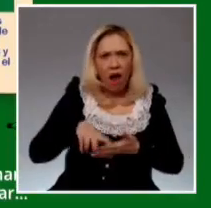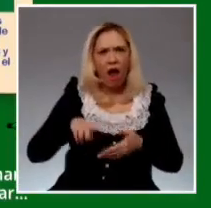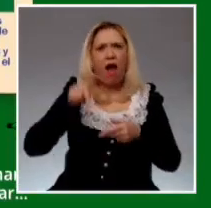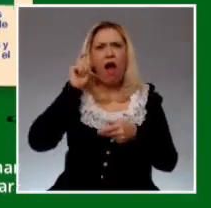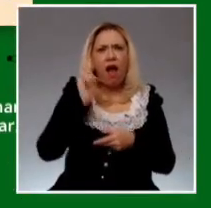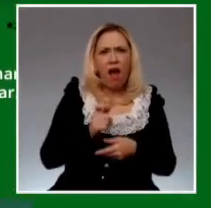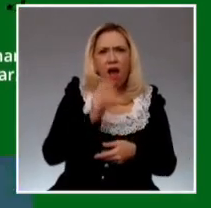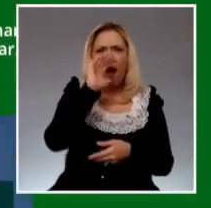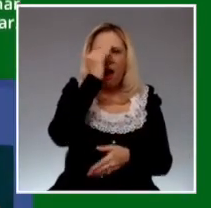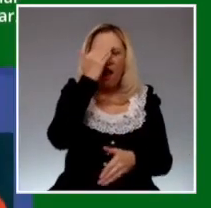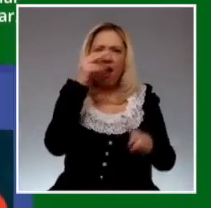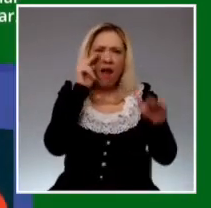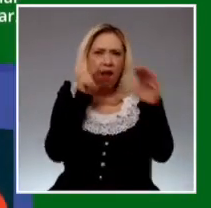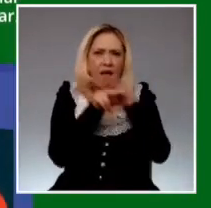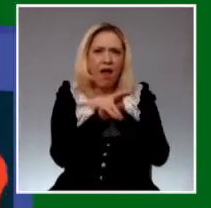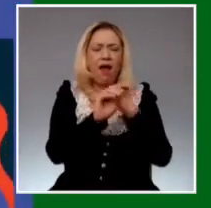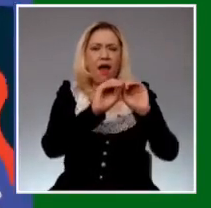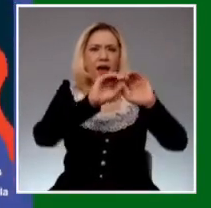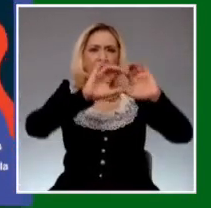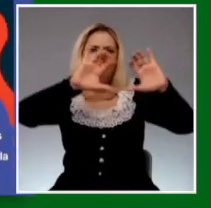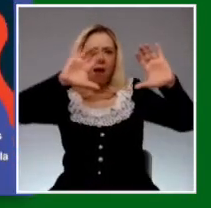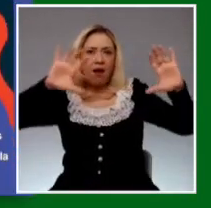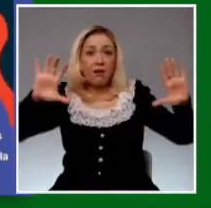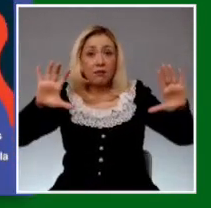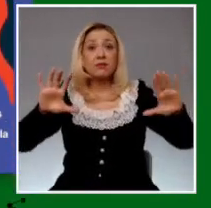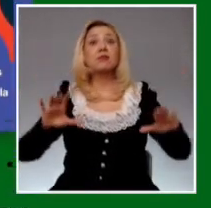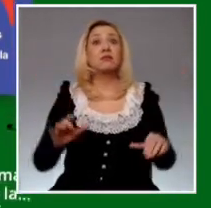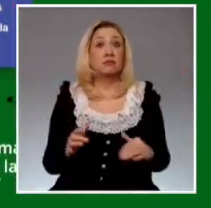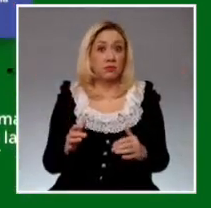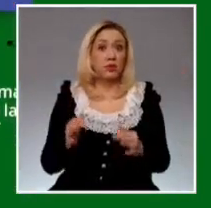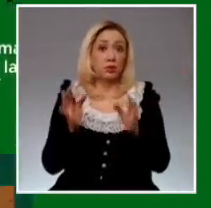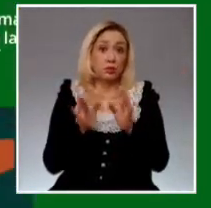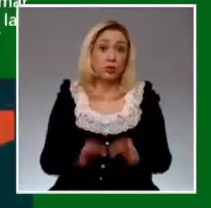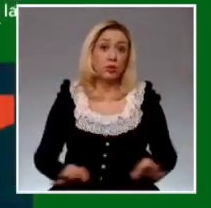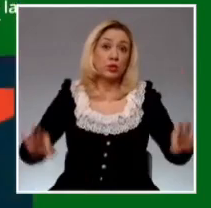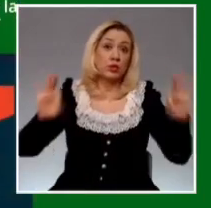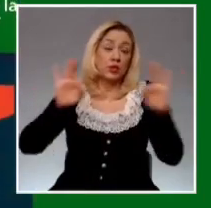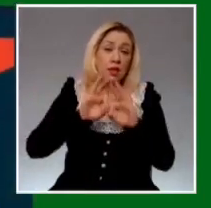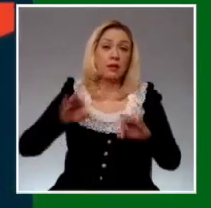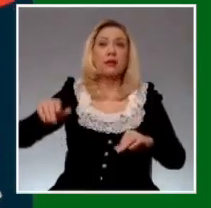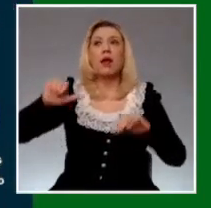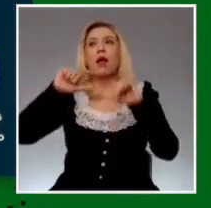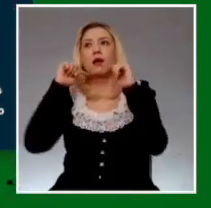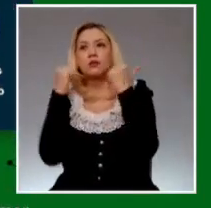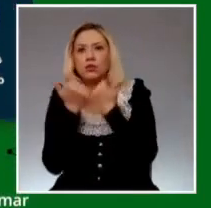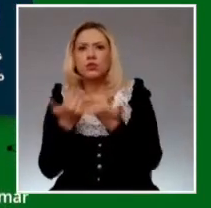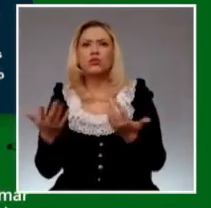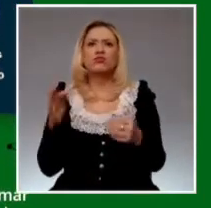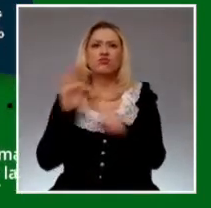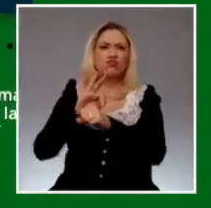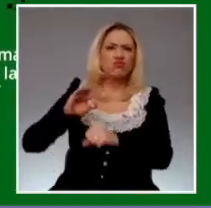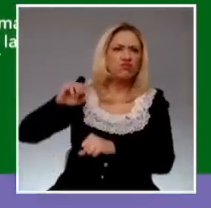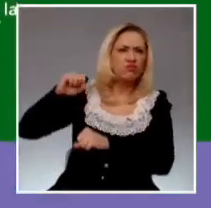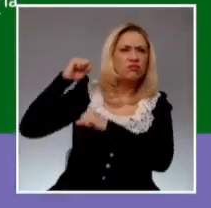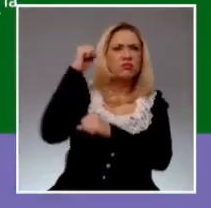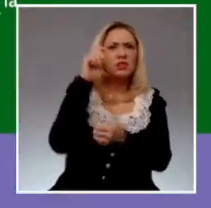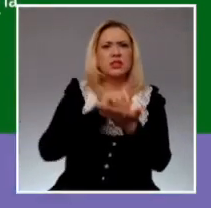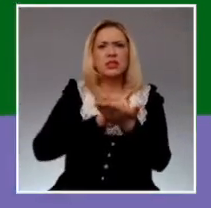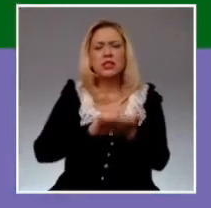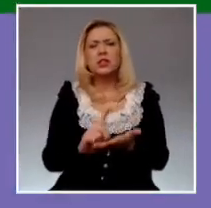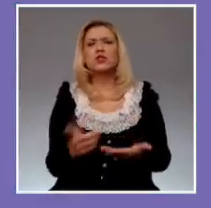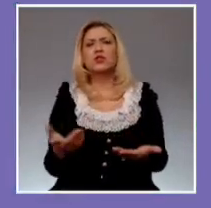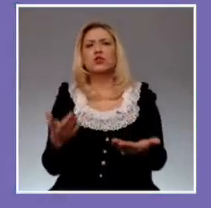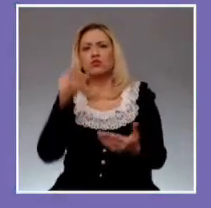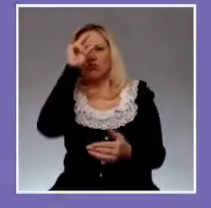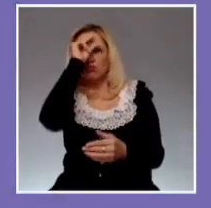Poder Judicial de la Federación, organizaciones de la sociedad civil, activistas, litigantes y académicos conozcan el contenido